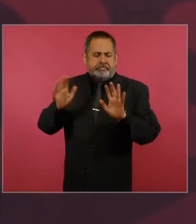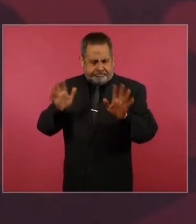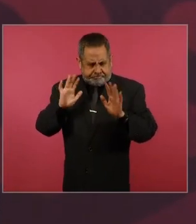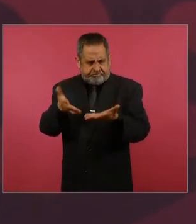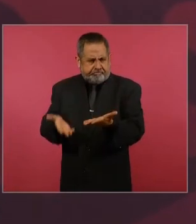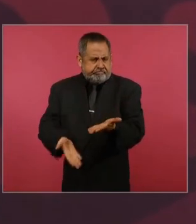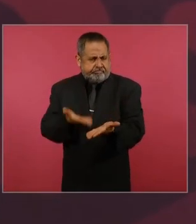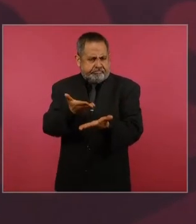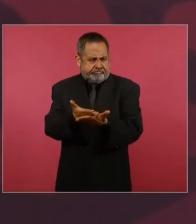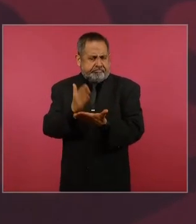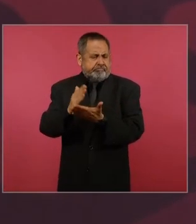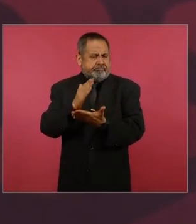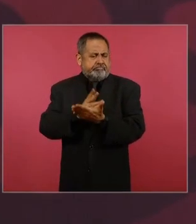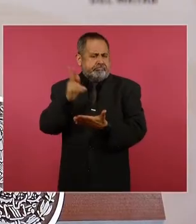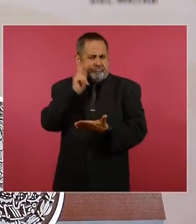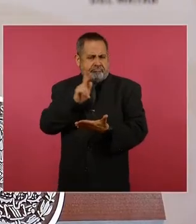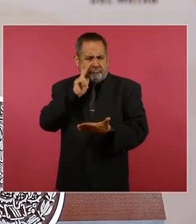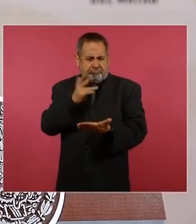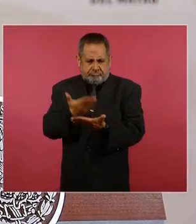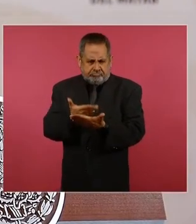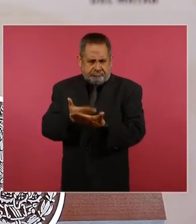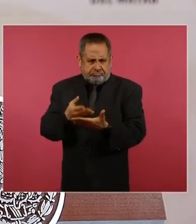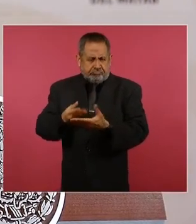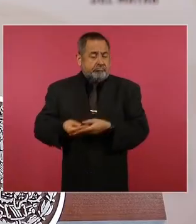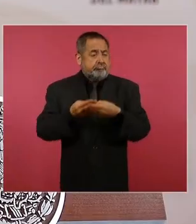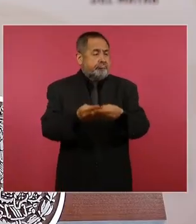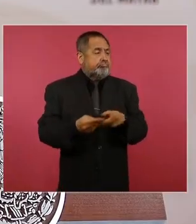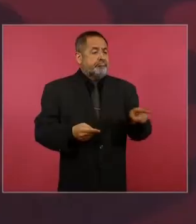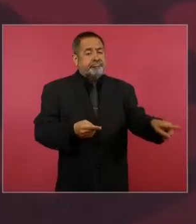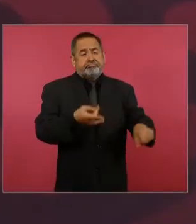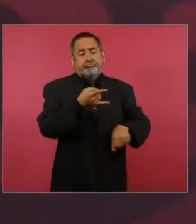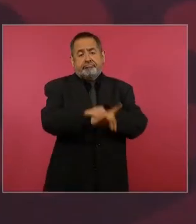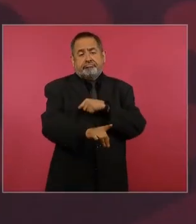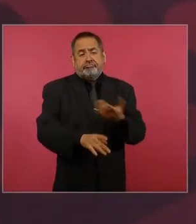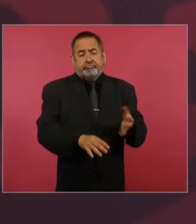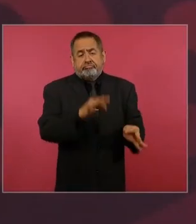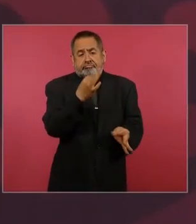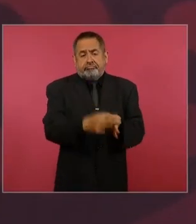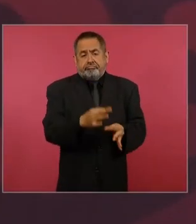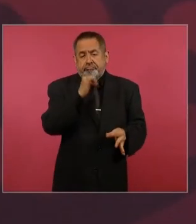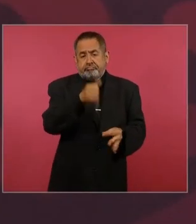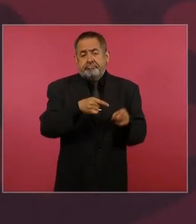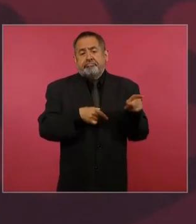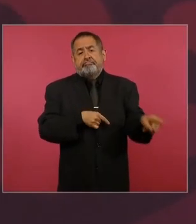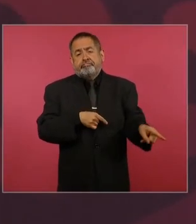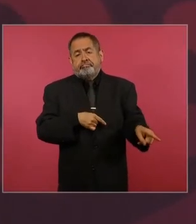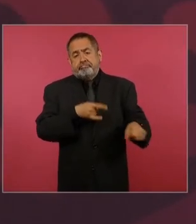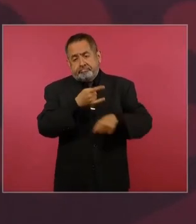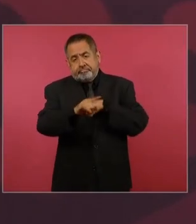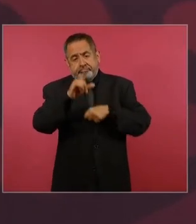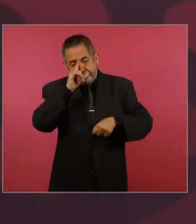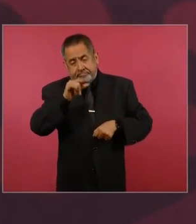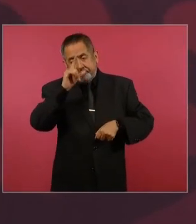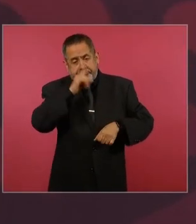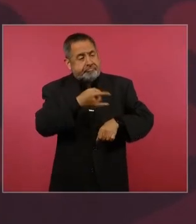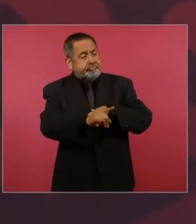presentando todas las pruebas del incumplimiento del contrato, ¿sí?, y de cómo